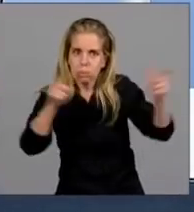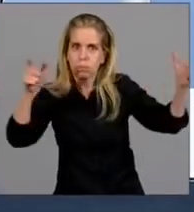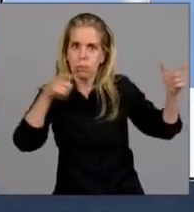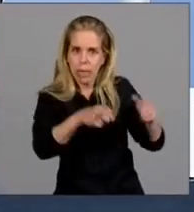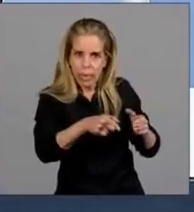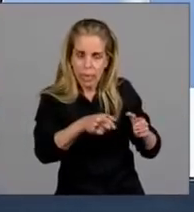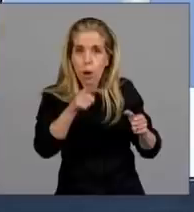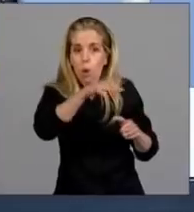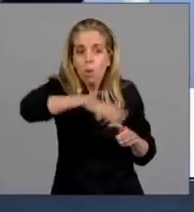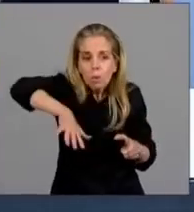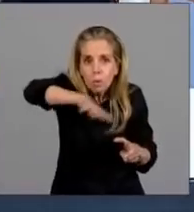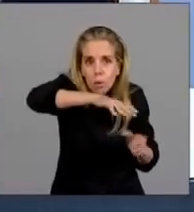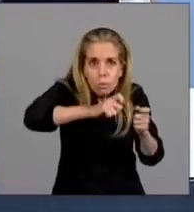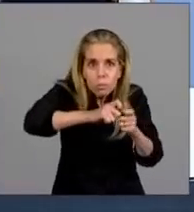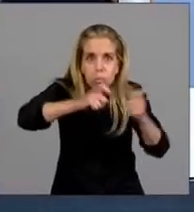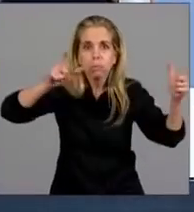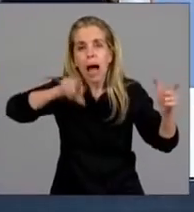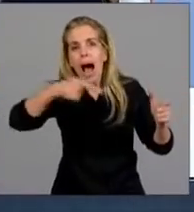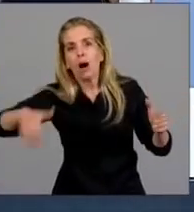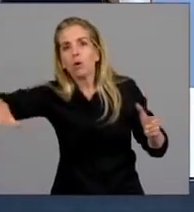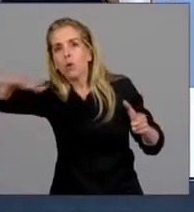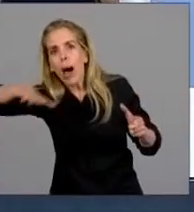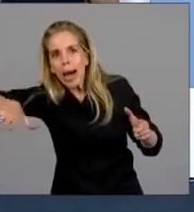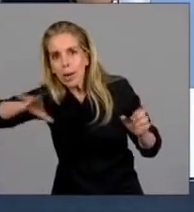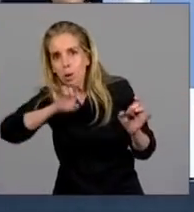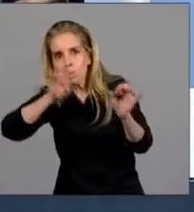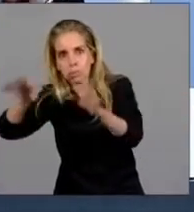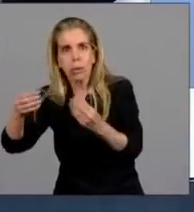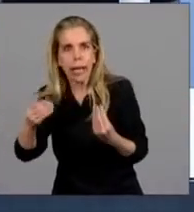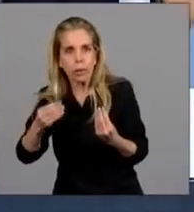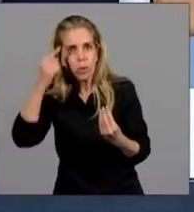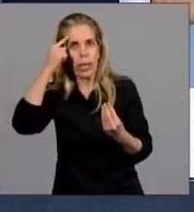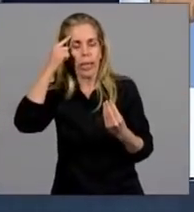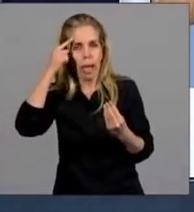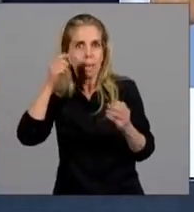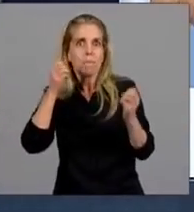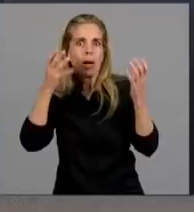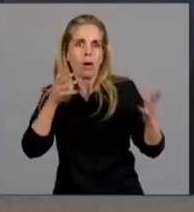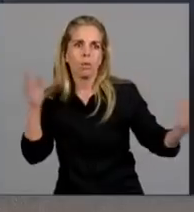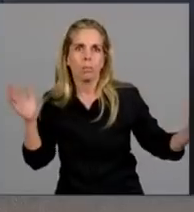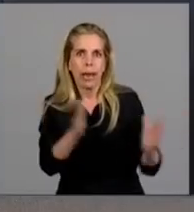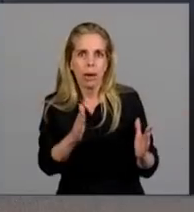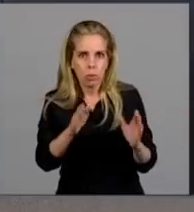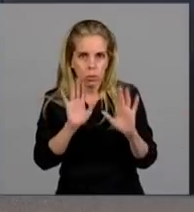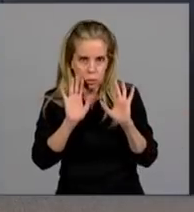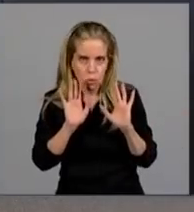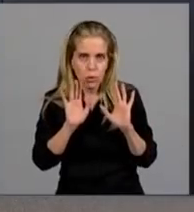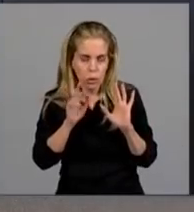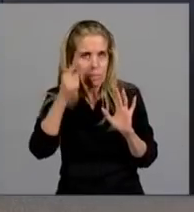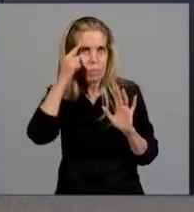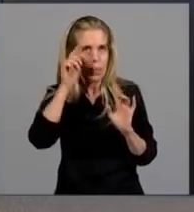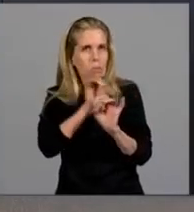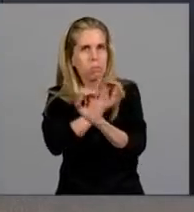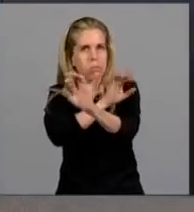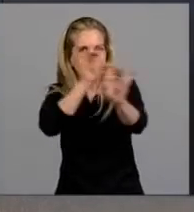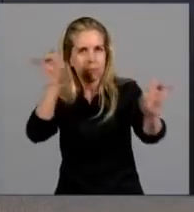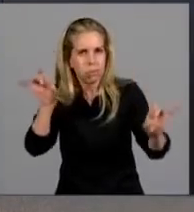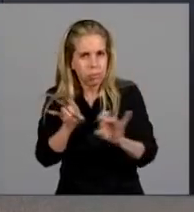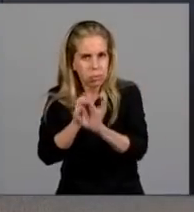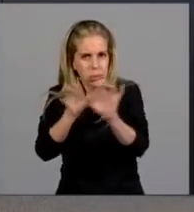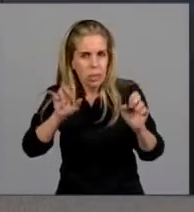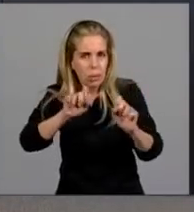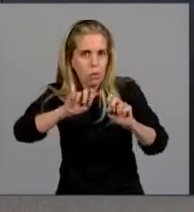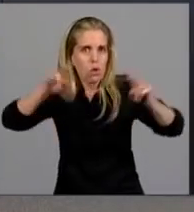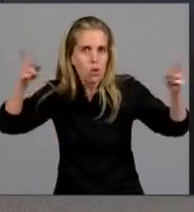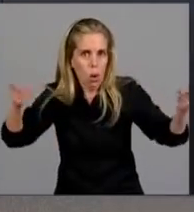salga de ese foco, entonces la idea es que se va a contagiar muchísimo más a las zonas aledañas o a donde tienen